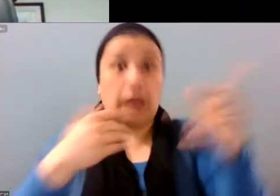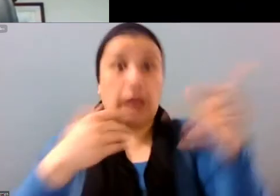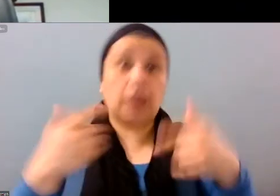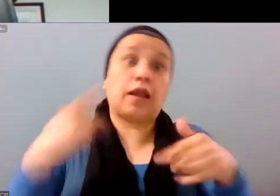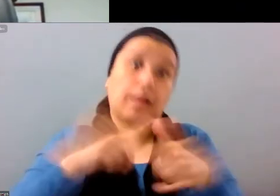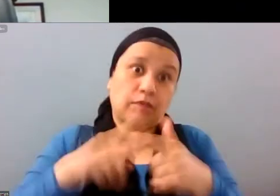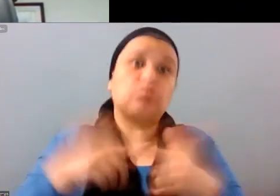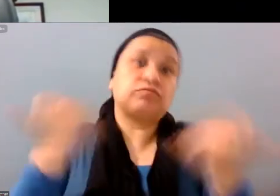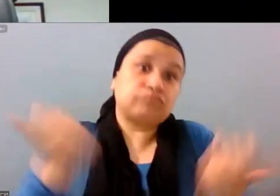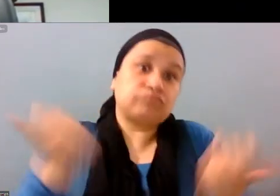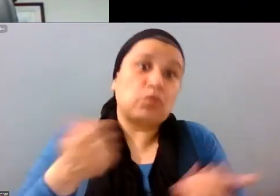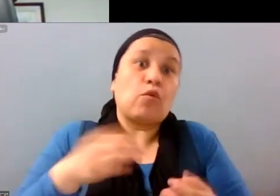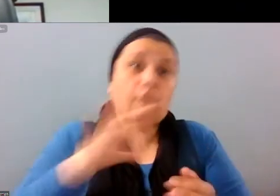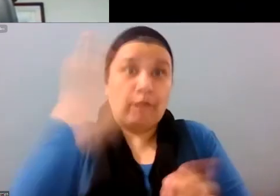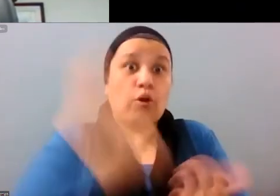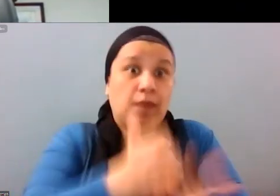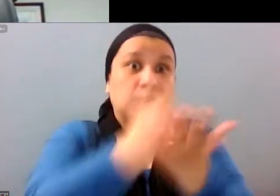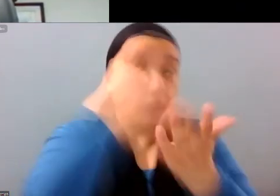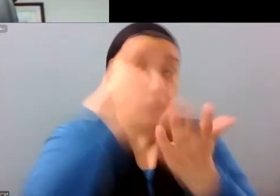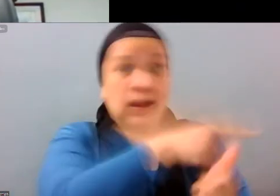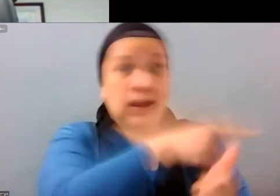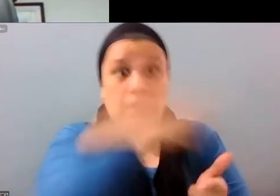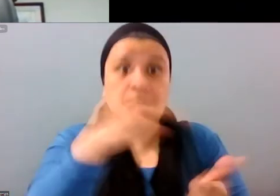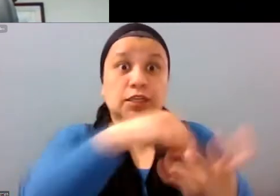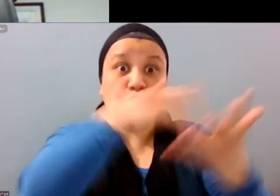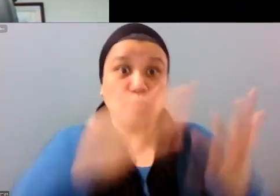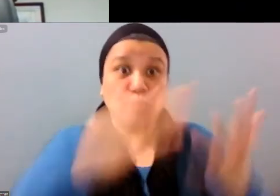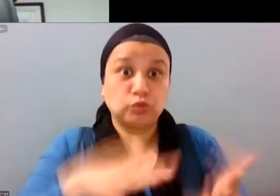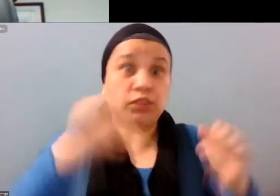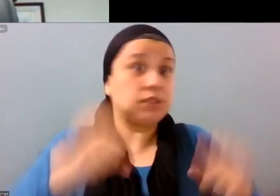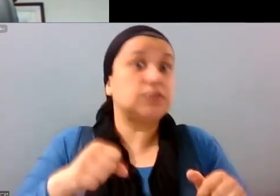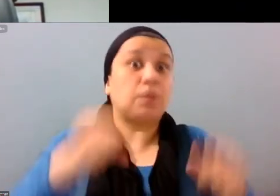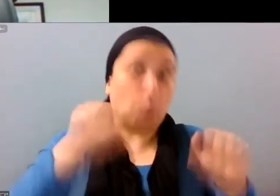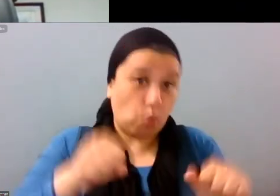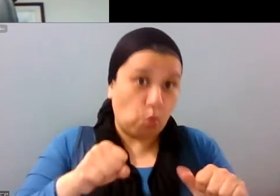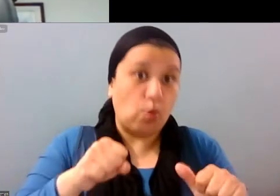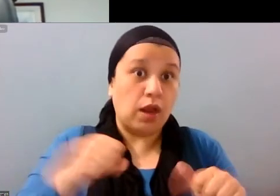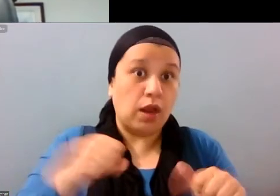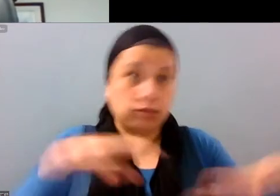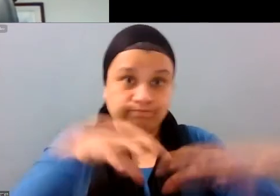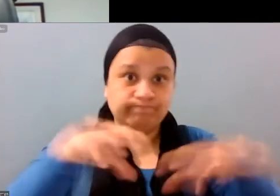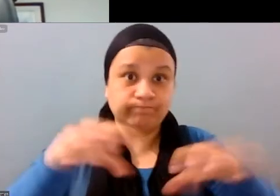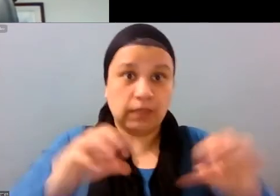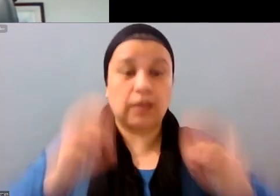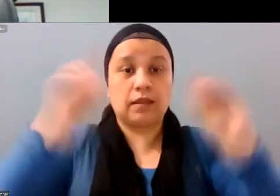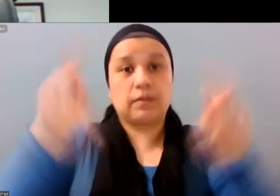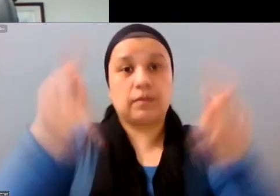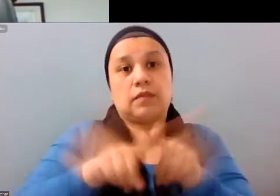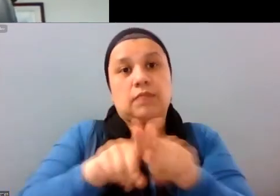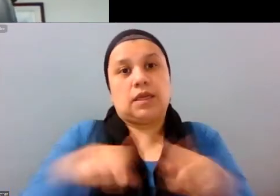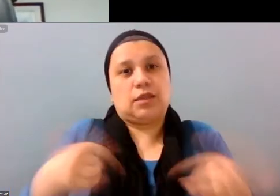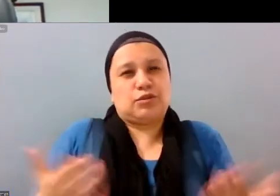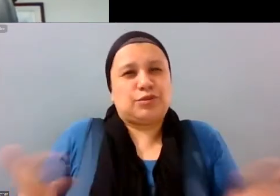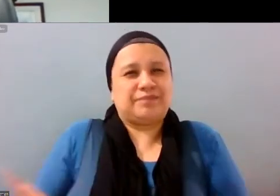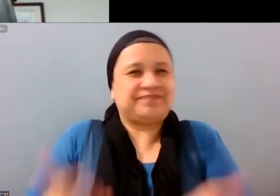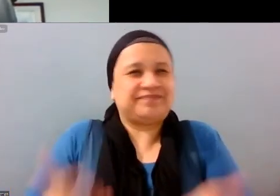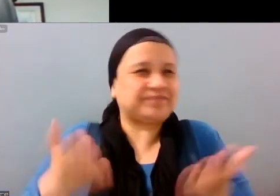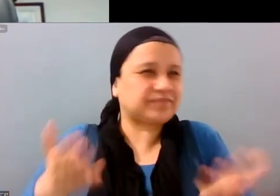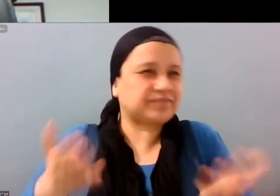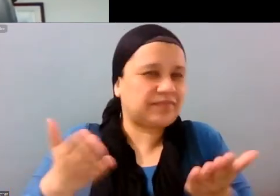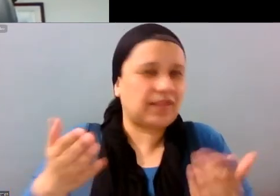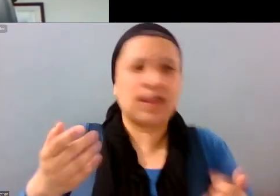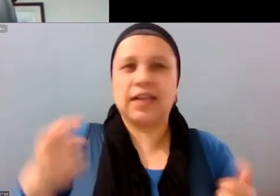pudieran continuar adelante con sus diferentes actividades académicas lo mismo que facilitar nuestras sedes pero en algún momento